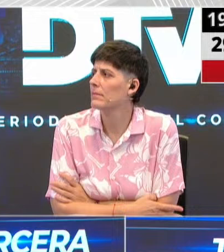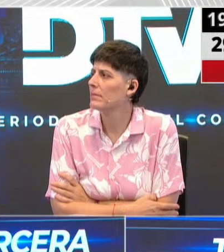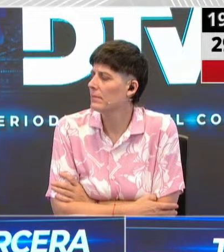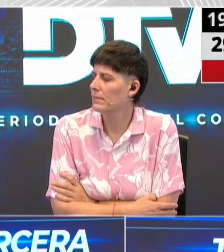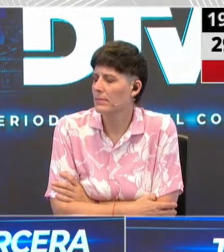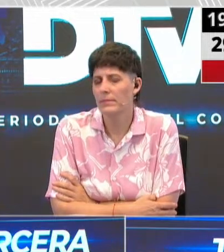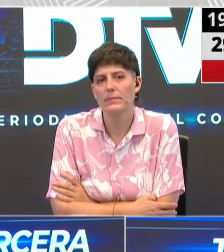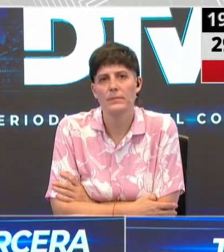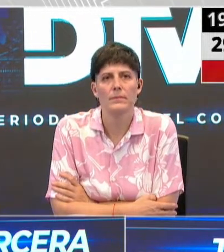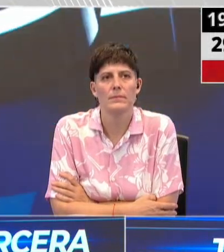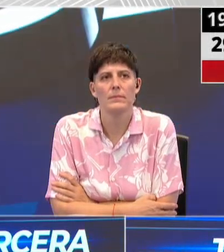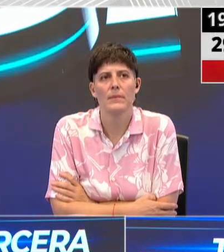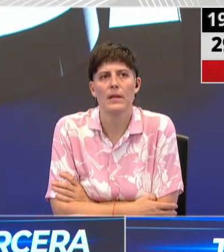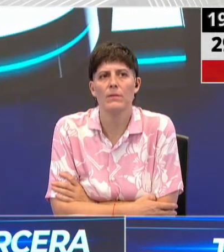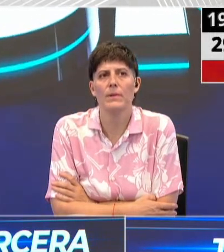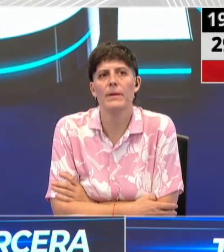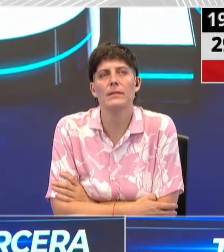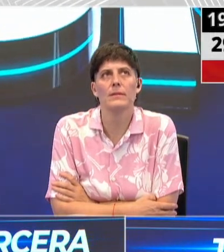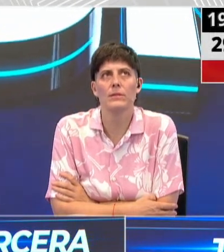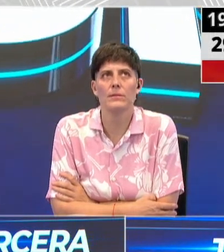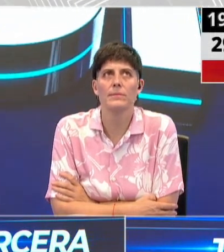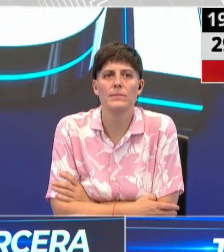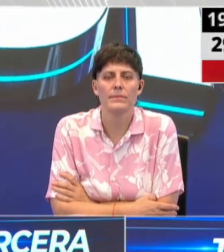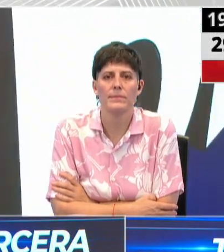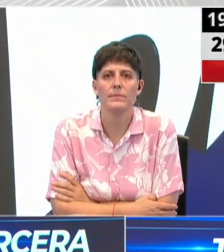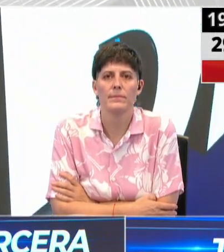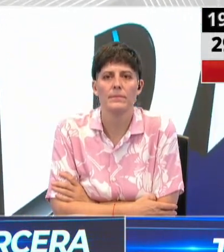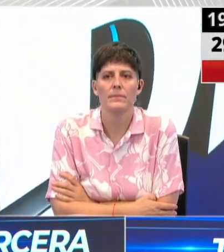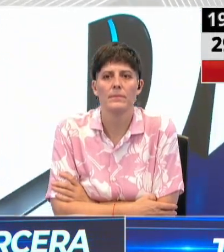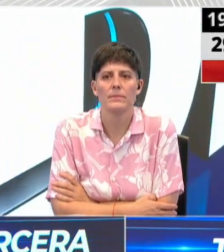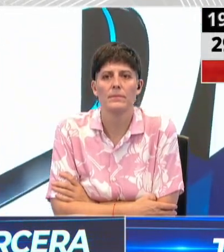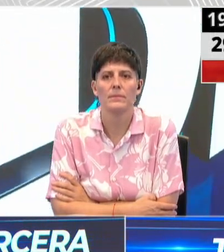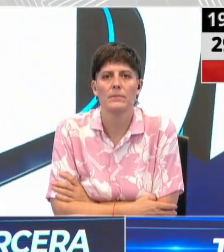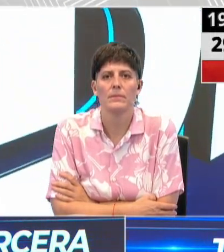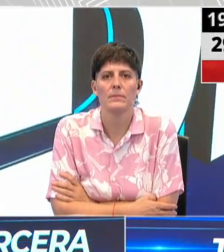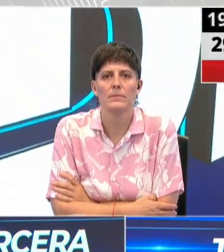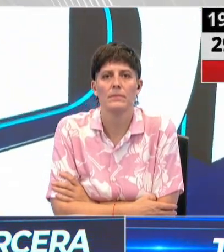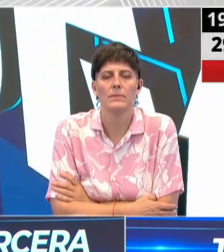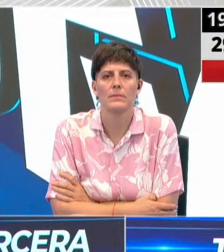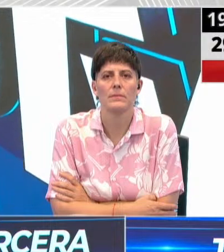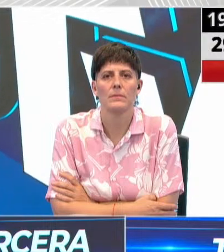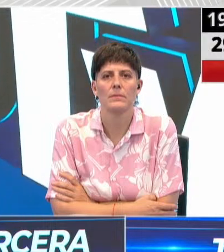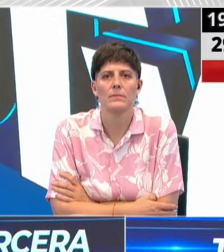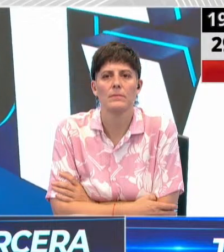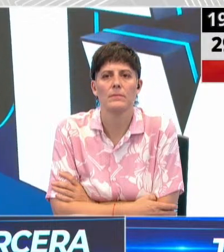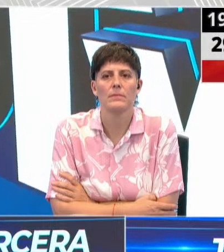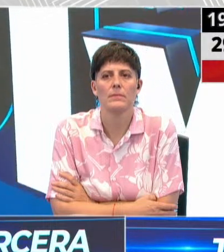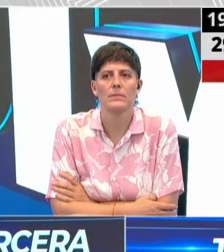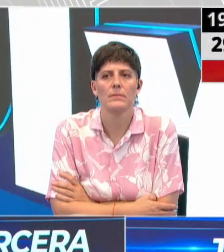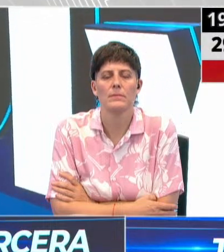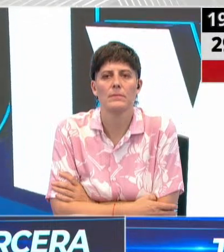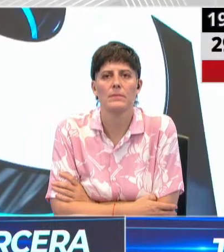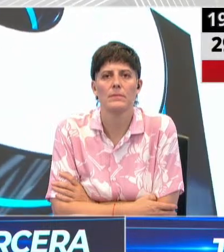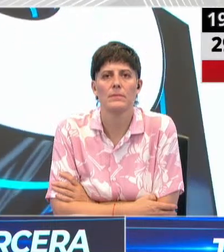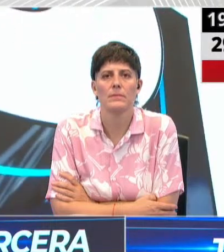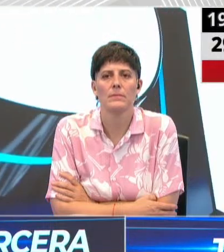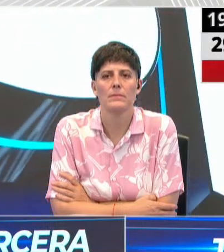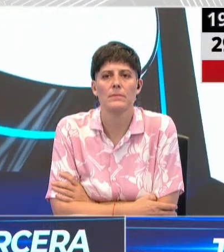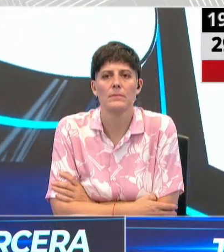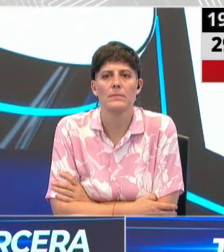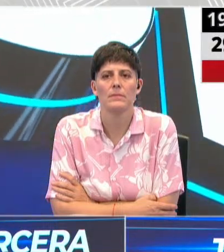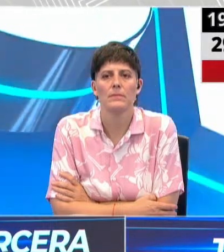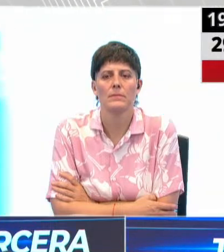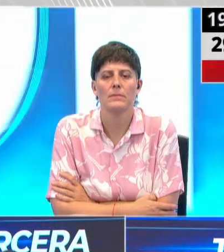riesgo la integridad de un niño o una niña que está acompañando a su familia a una movilización? Le pongo el ejemplo de la movilización